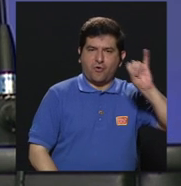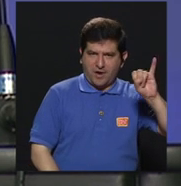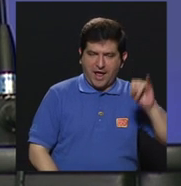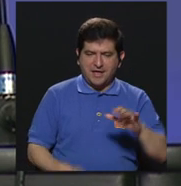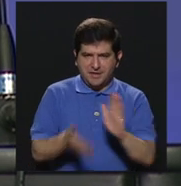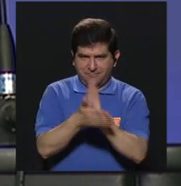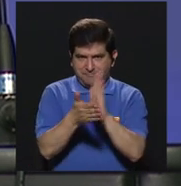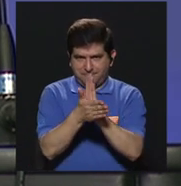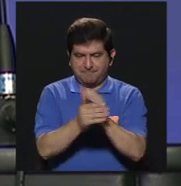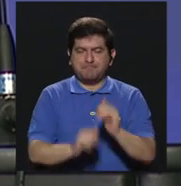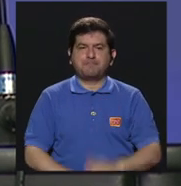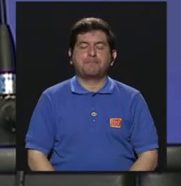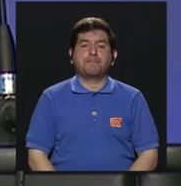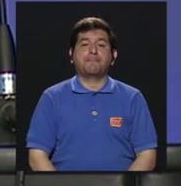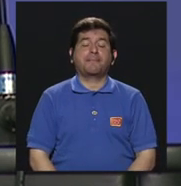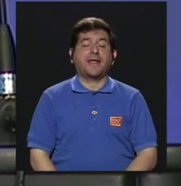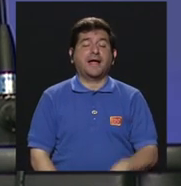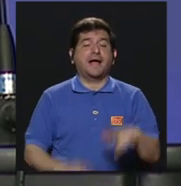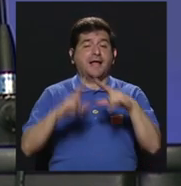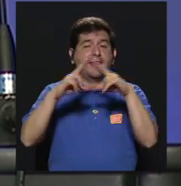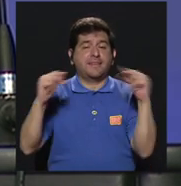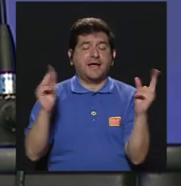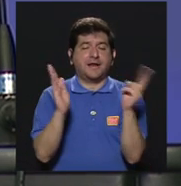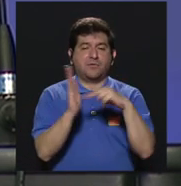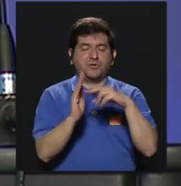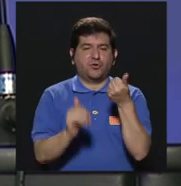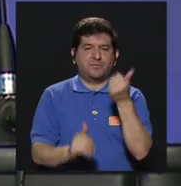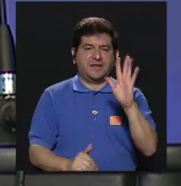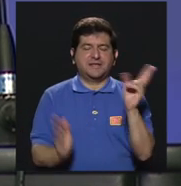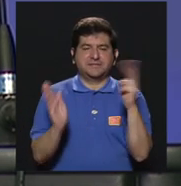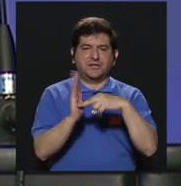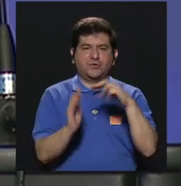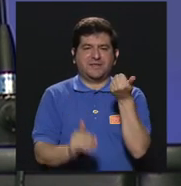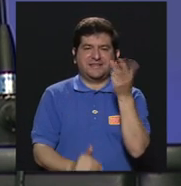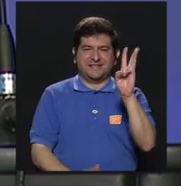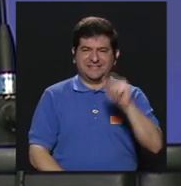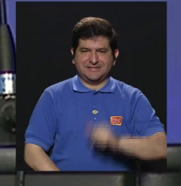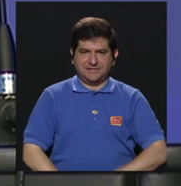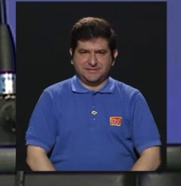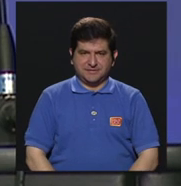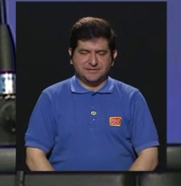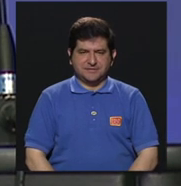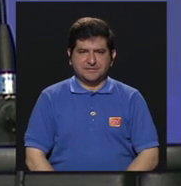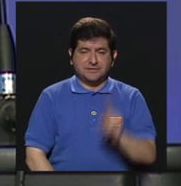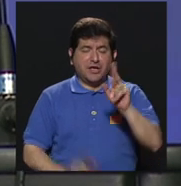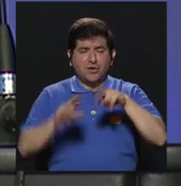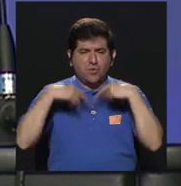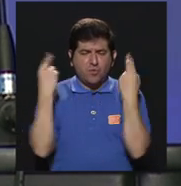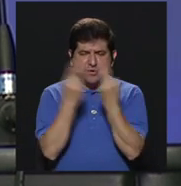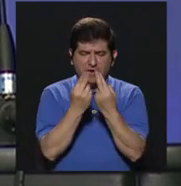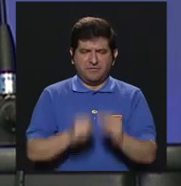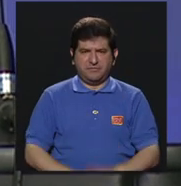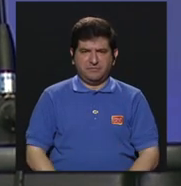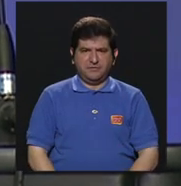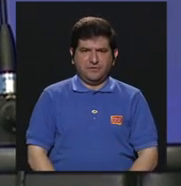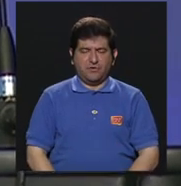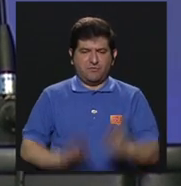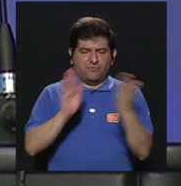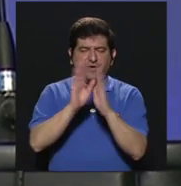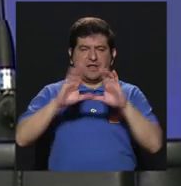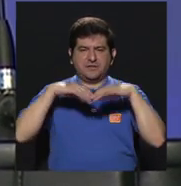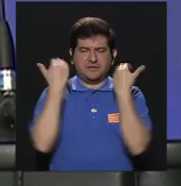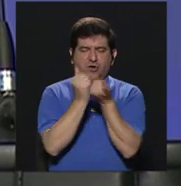Internacional. Nicaragua, 2015-2016. En una audiencia ante la